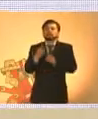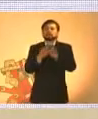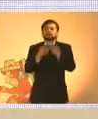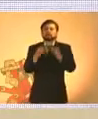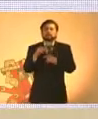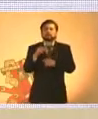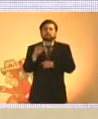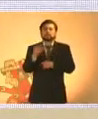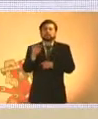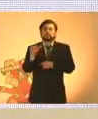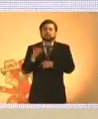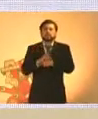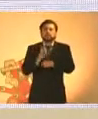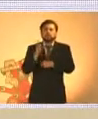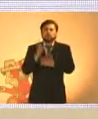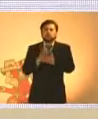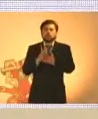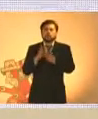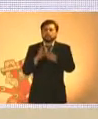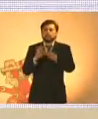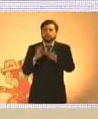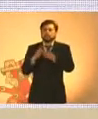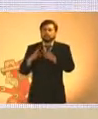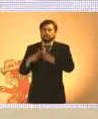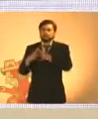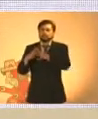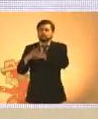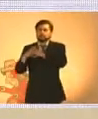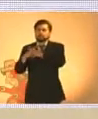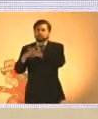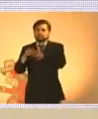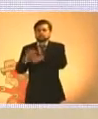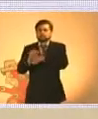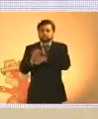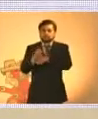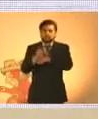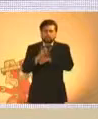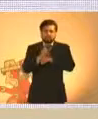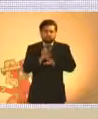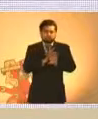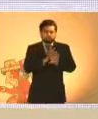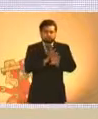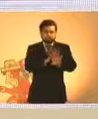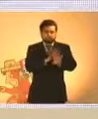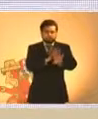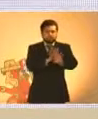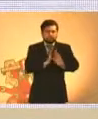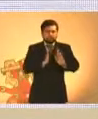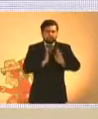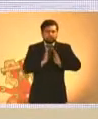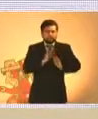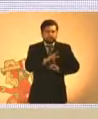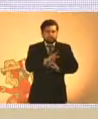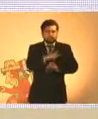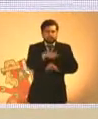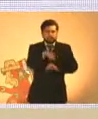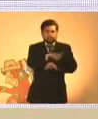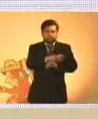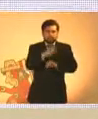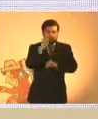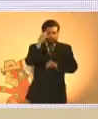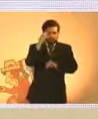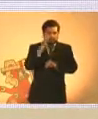exclusivamente de una batalla que va es que lo mejor del ejército patriota y lo mejor del ejército realista